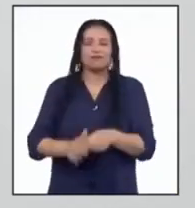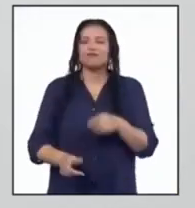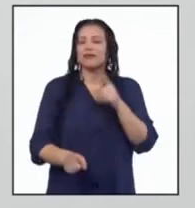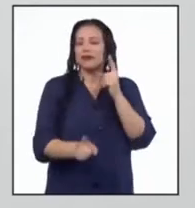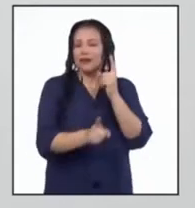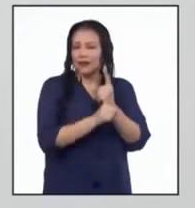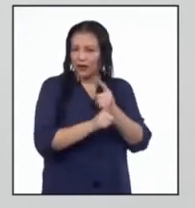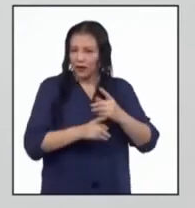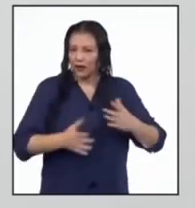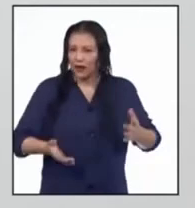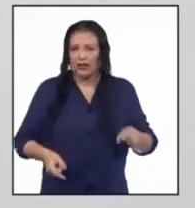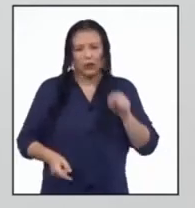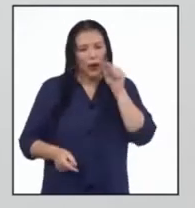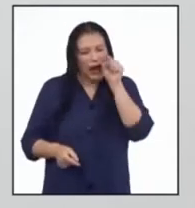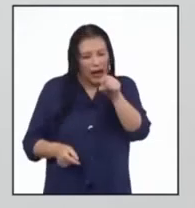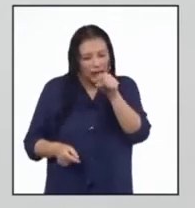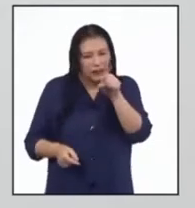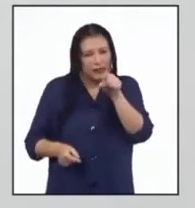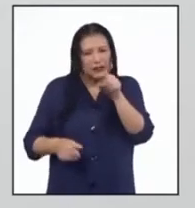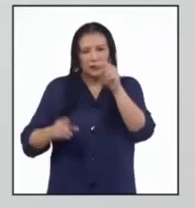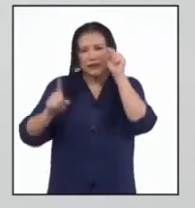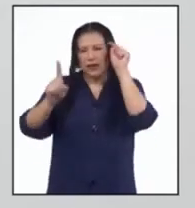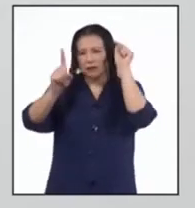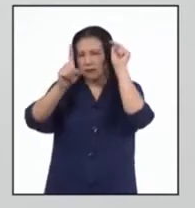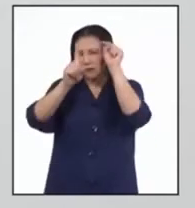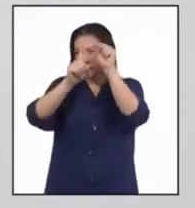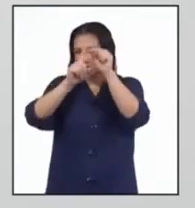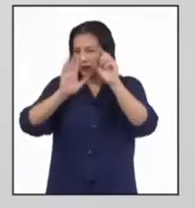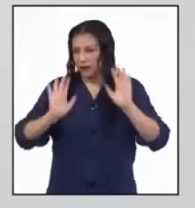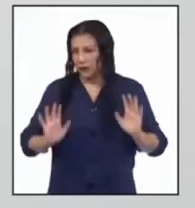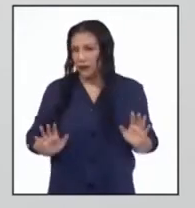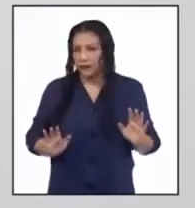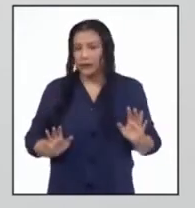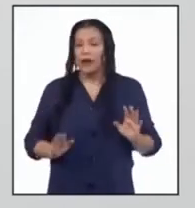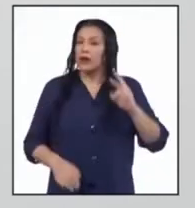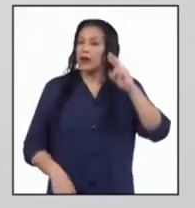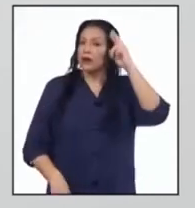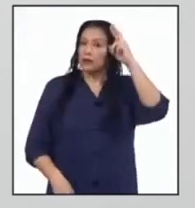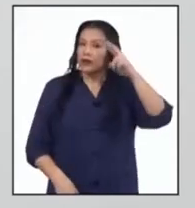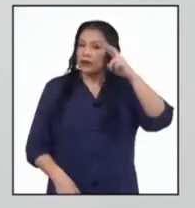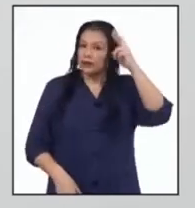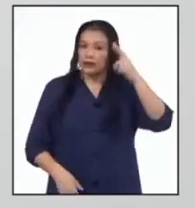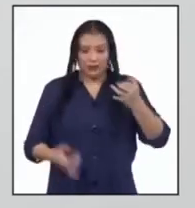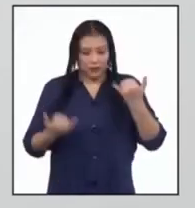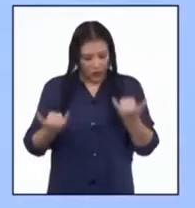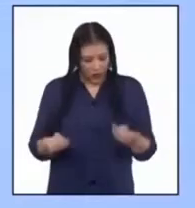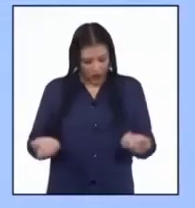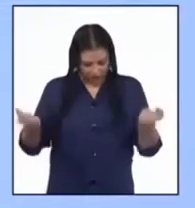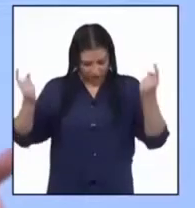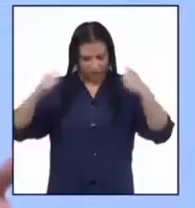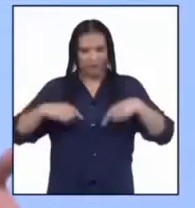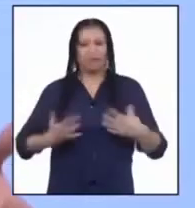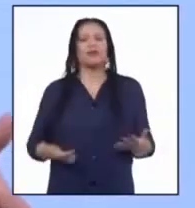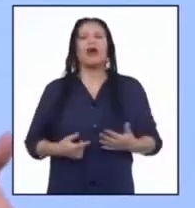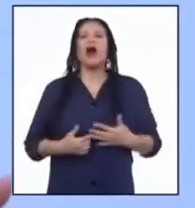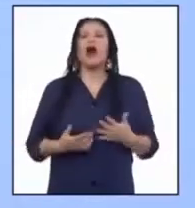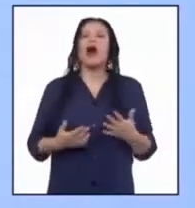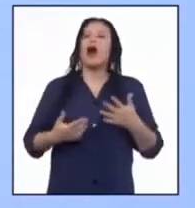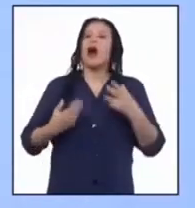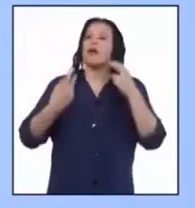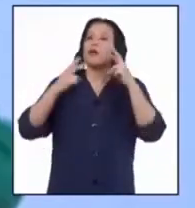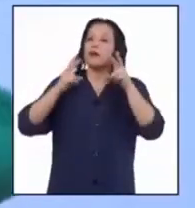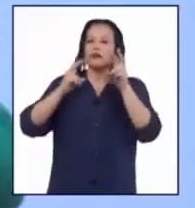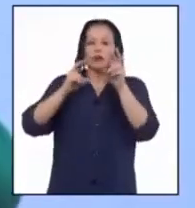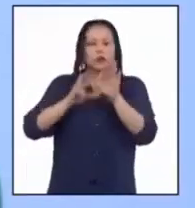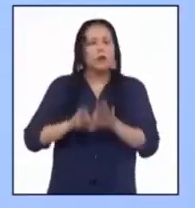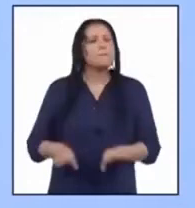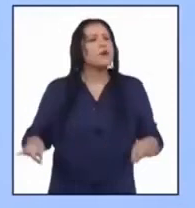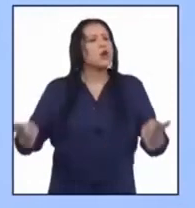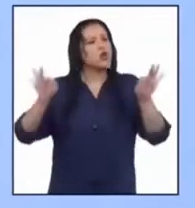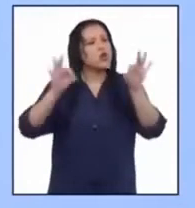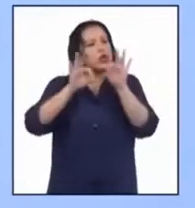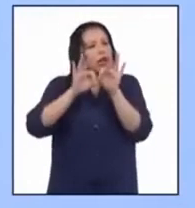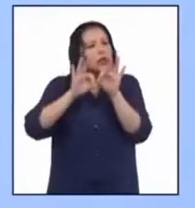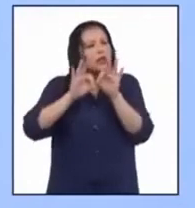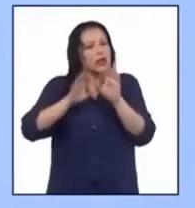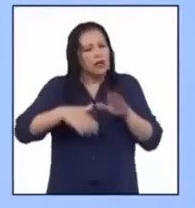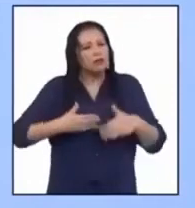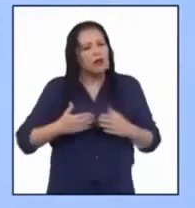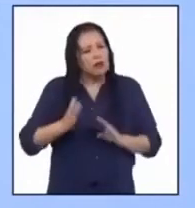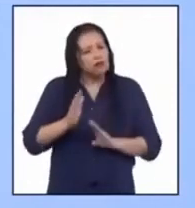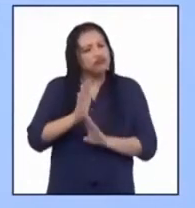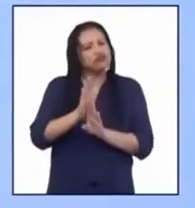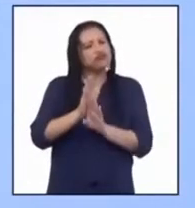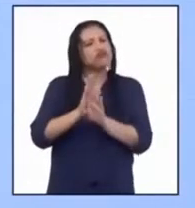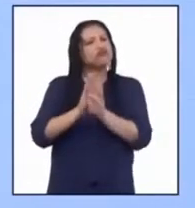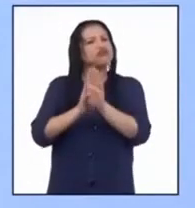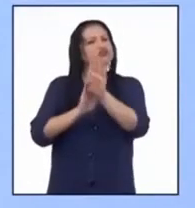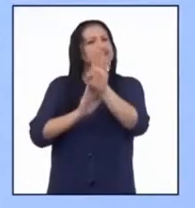Junior. Ahí está la clave. Y por eso estamos aquí. Hemos visto lo importante que es construir una cultura